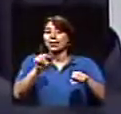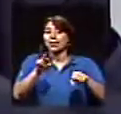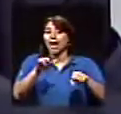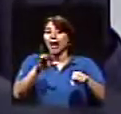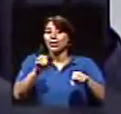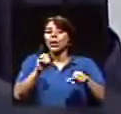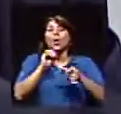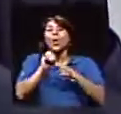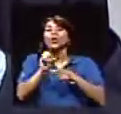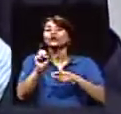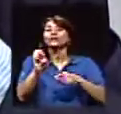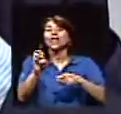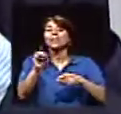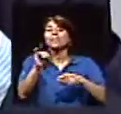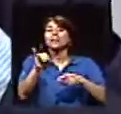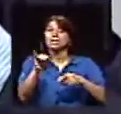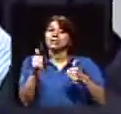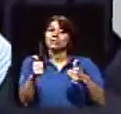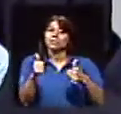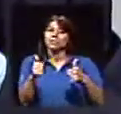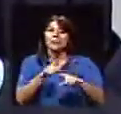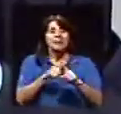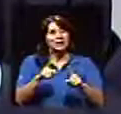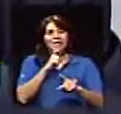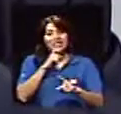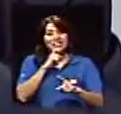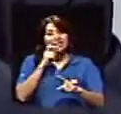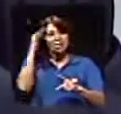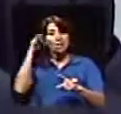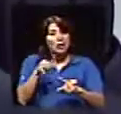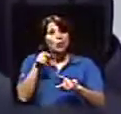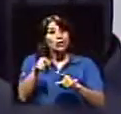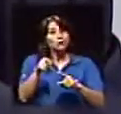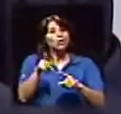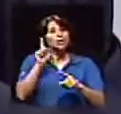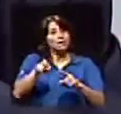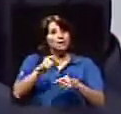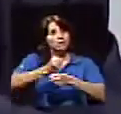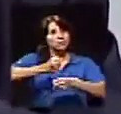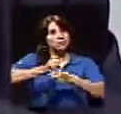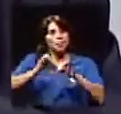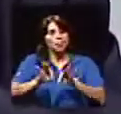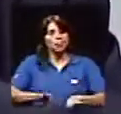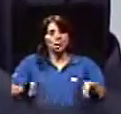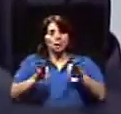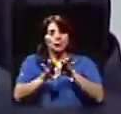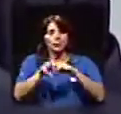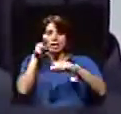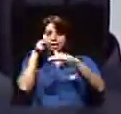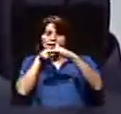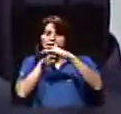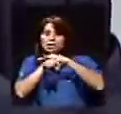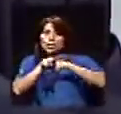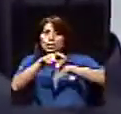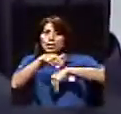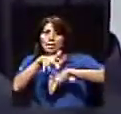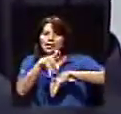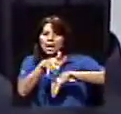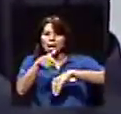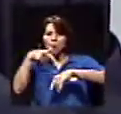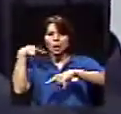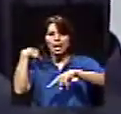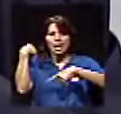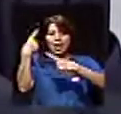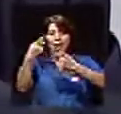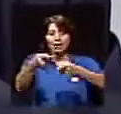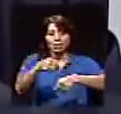difícil, pero sí me parece que esa debería ser una agenda importante con una visión de mediano y de largo plazo que debemos de discutir.